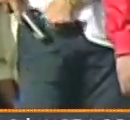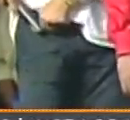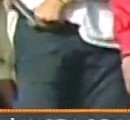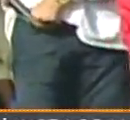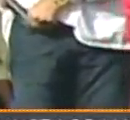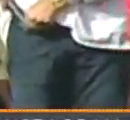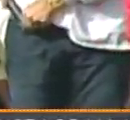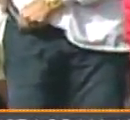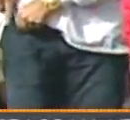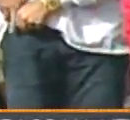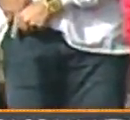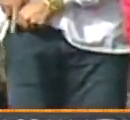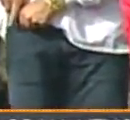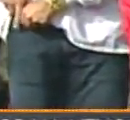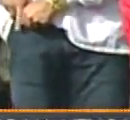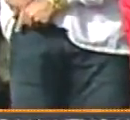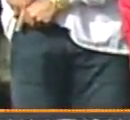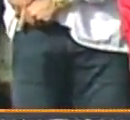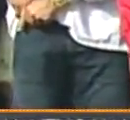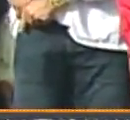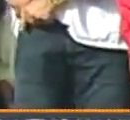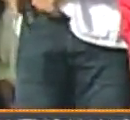y concentración!